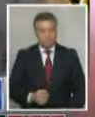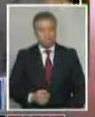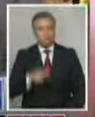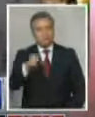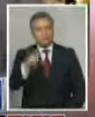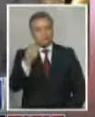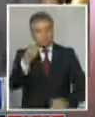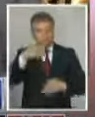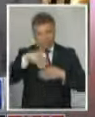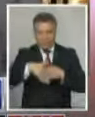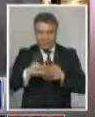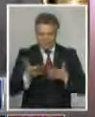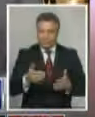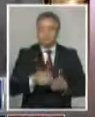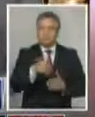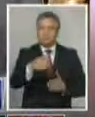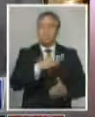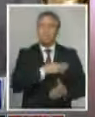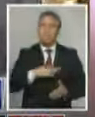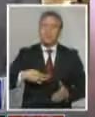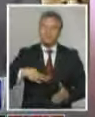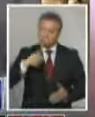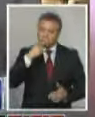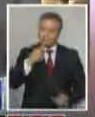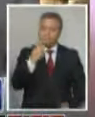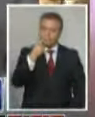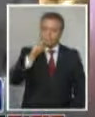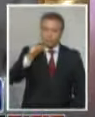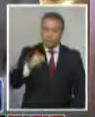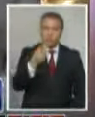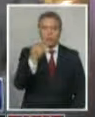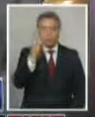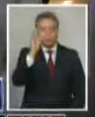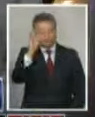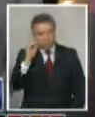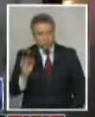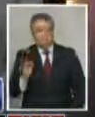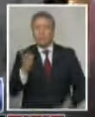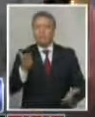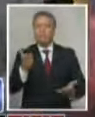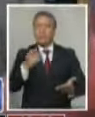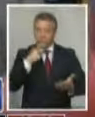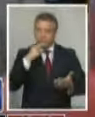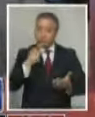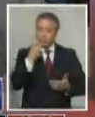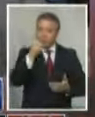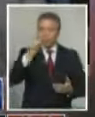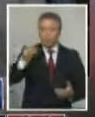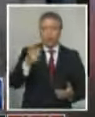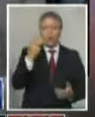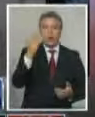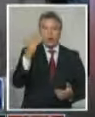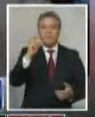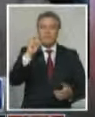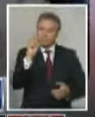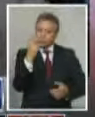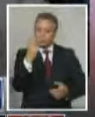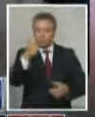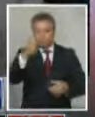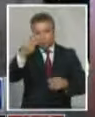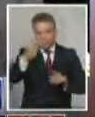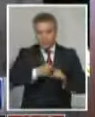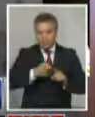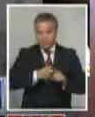Muy buenas tardes, Matilde. Bueno, ministro, 2,4% el primer trimestre, 1,9% el segundo trimestre.